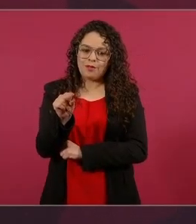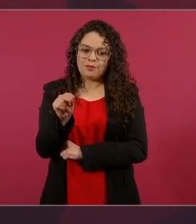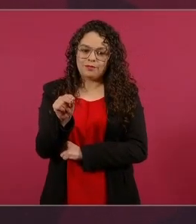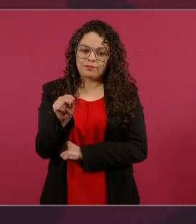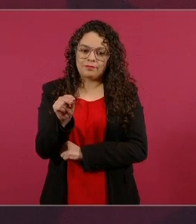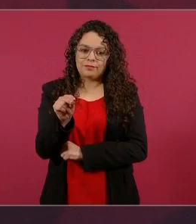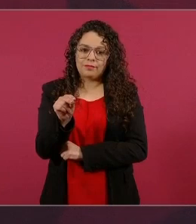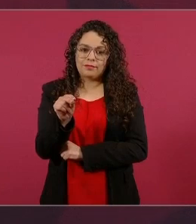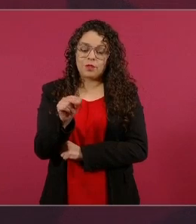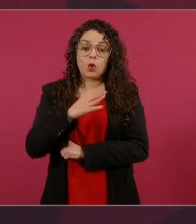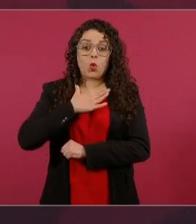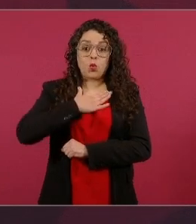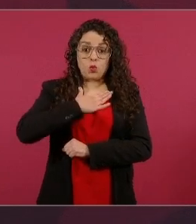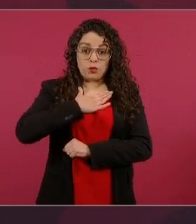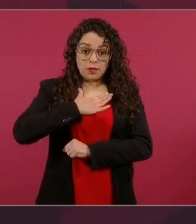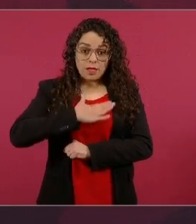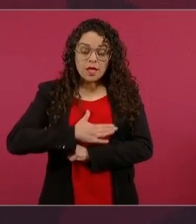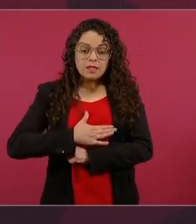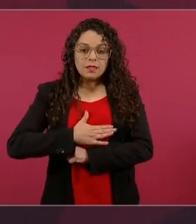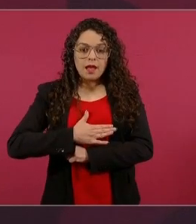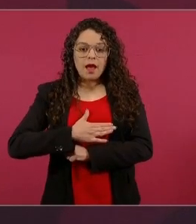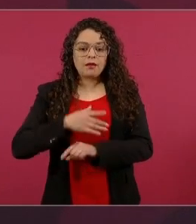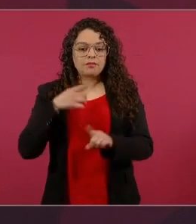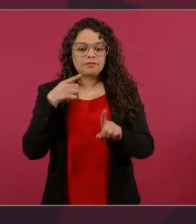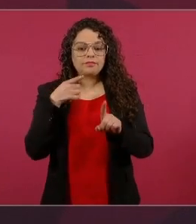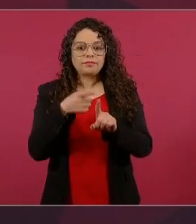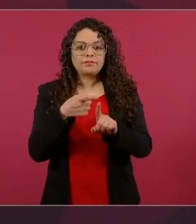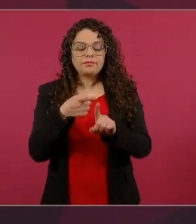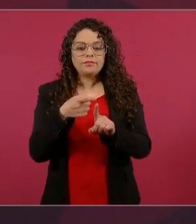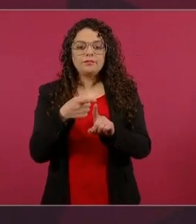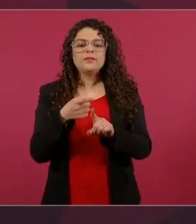pienso que sobre todo